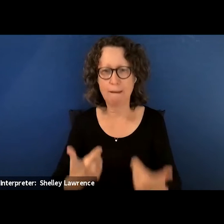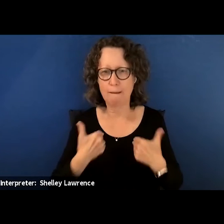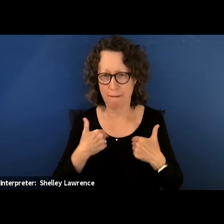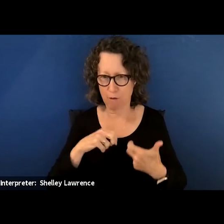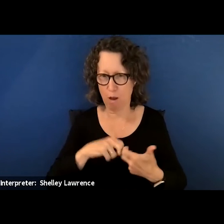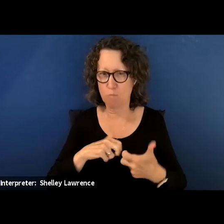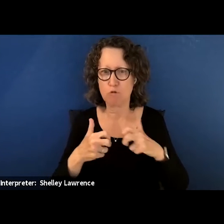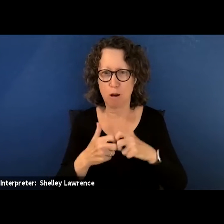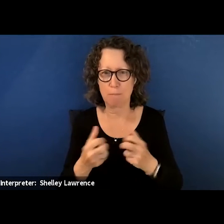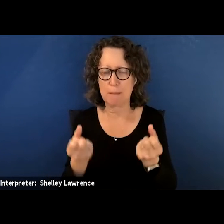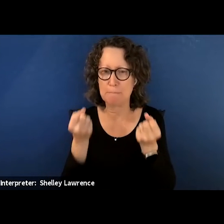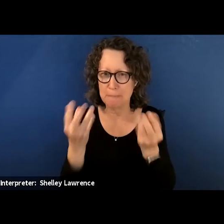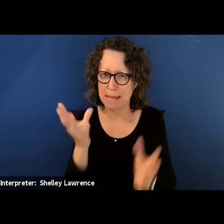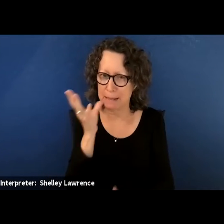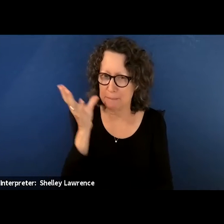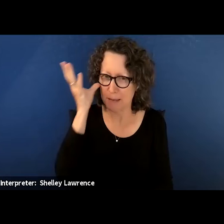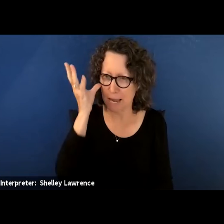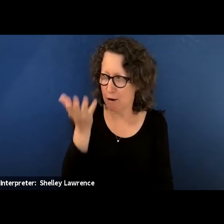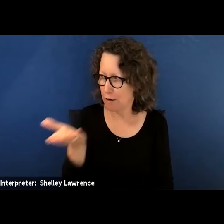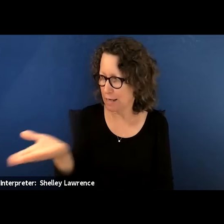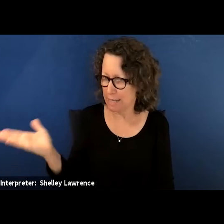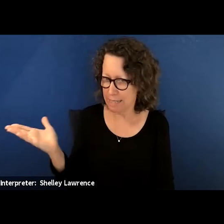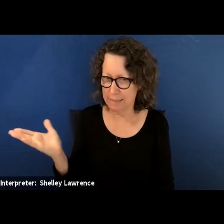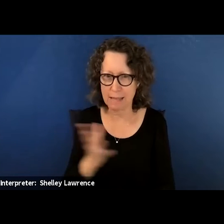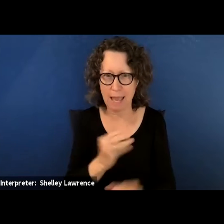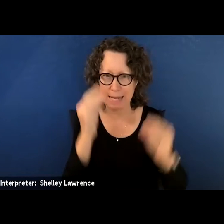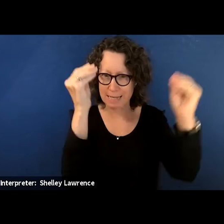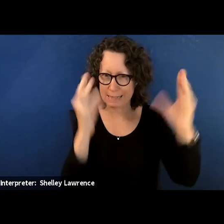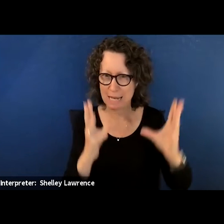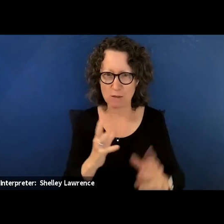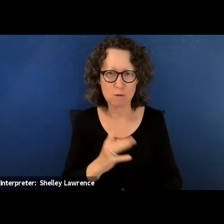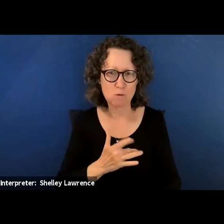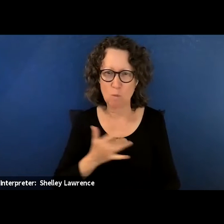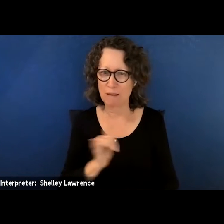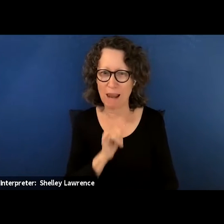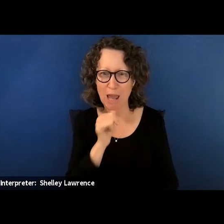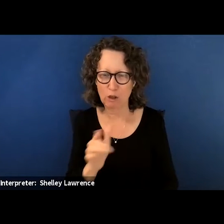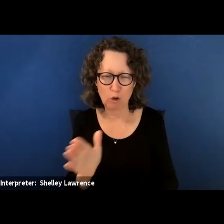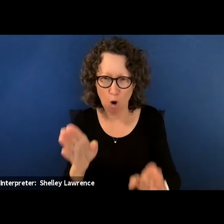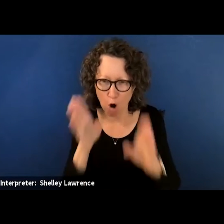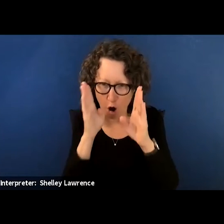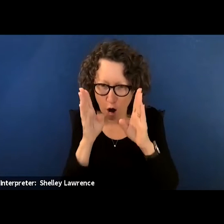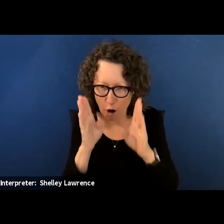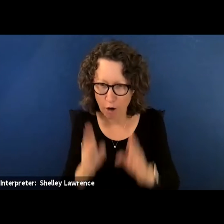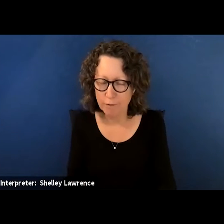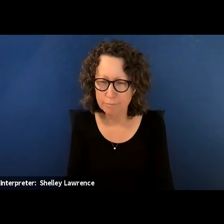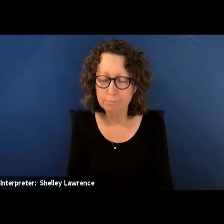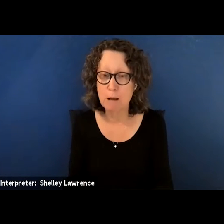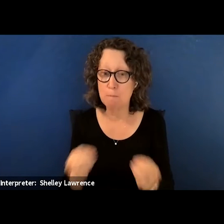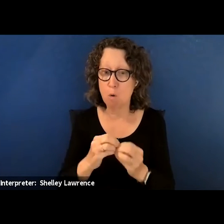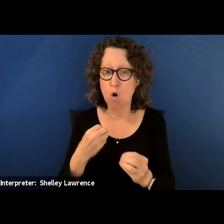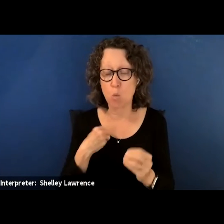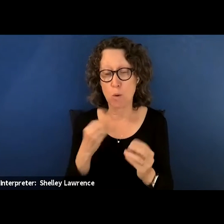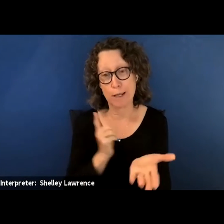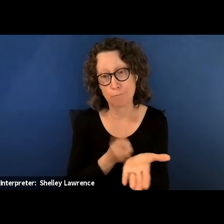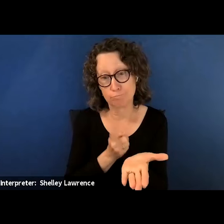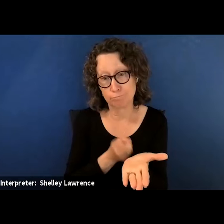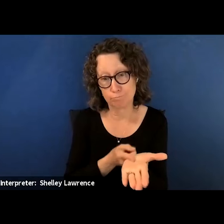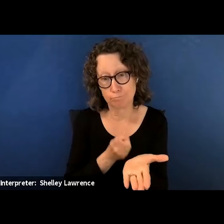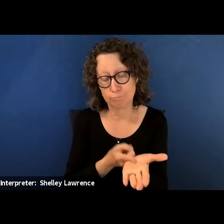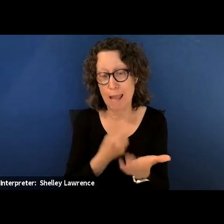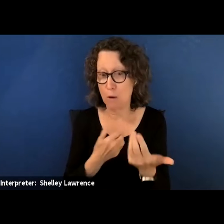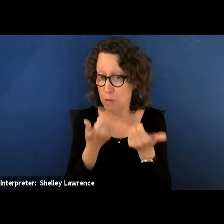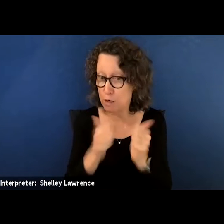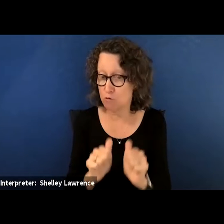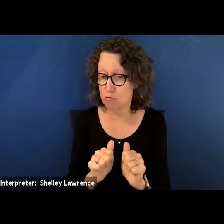Tenemos un problema. Muchos padres y maestros no sienten que los están escuchando. Entre más